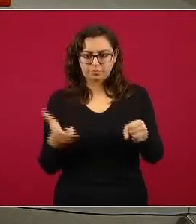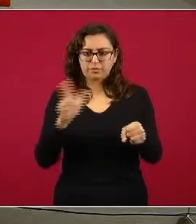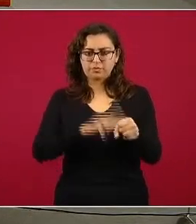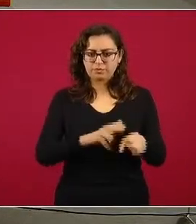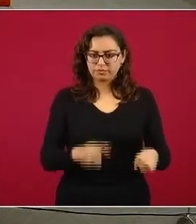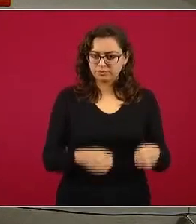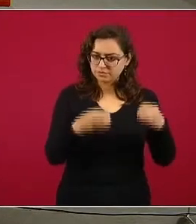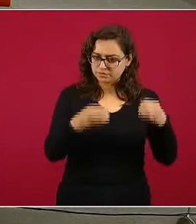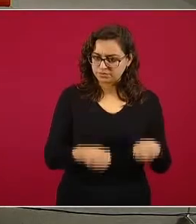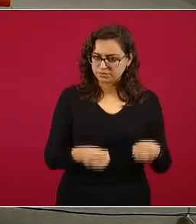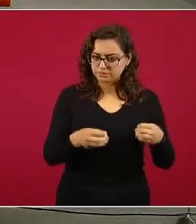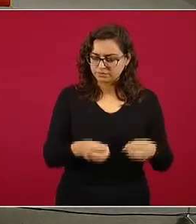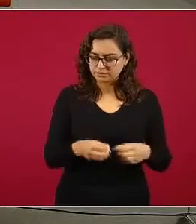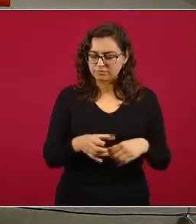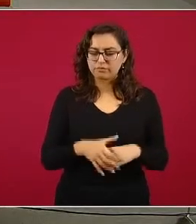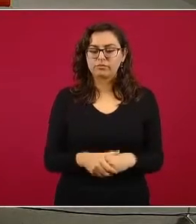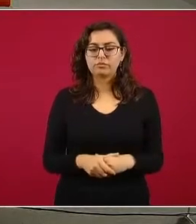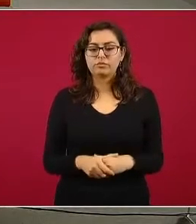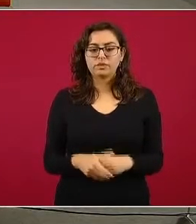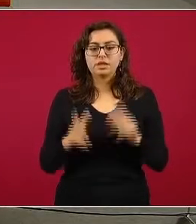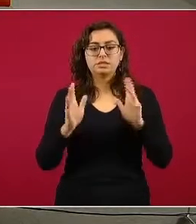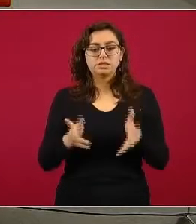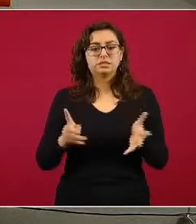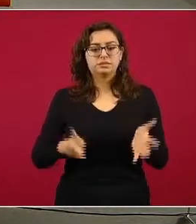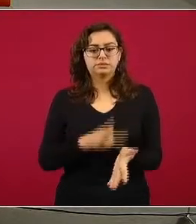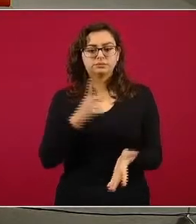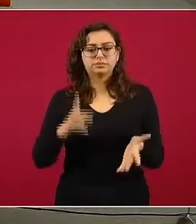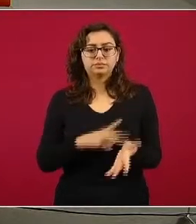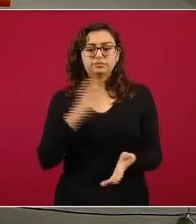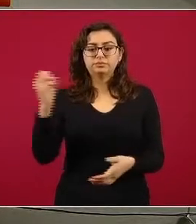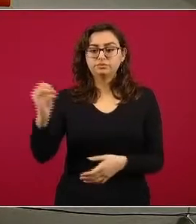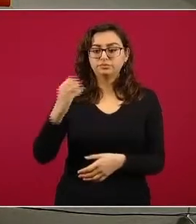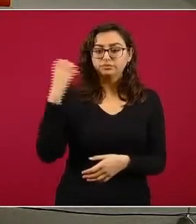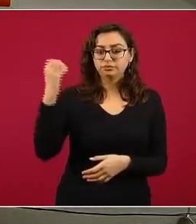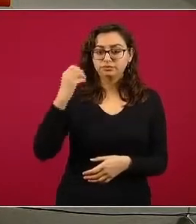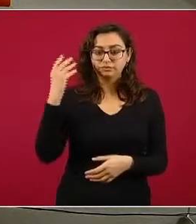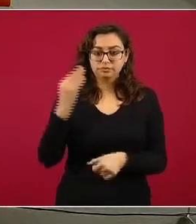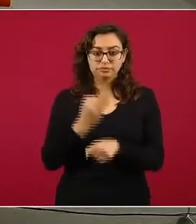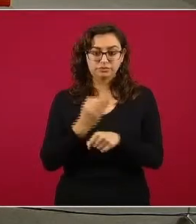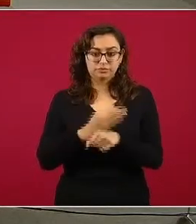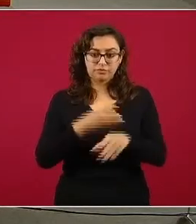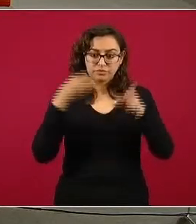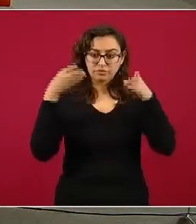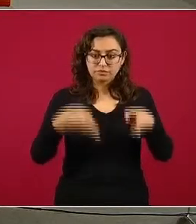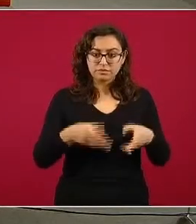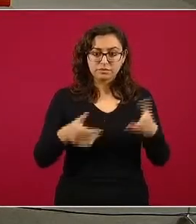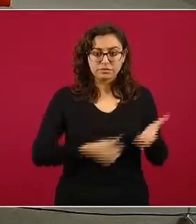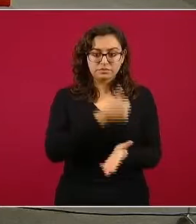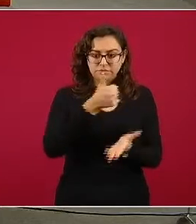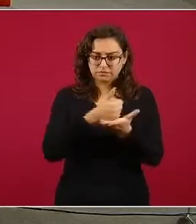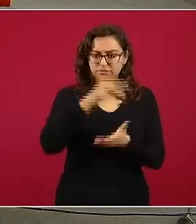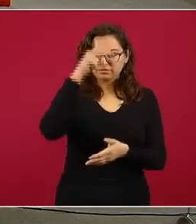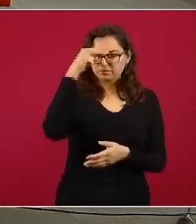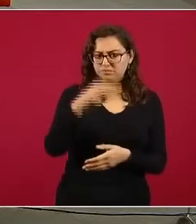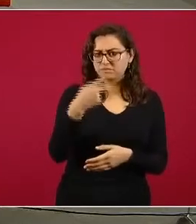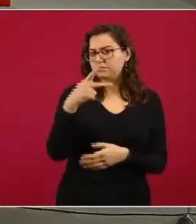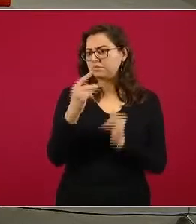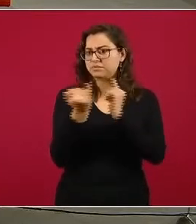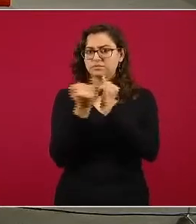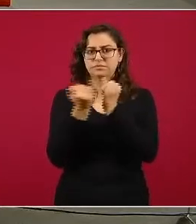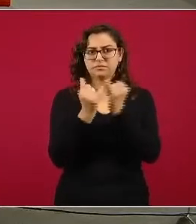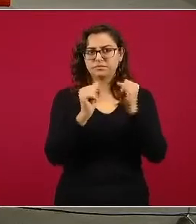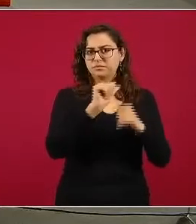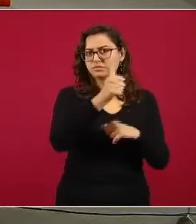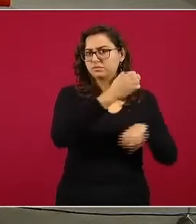Como se ha comentado en las diferentes conferencias, la pregunta es específica para la Ciudad de México, pero esto es algo que ocurre en todas las